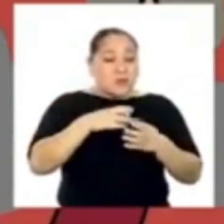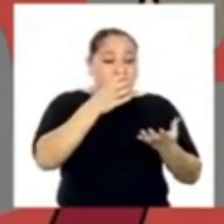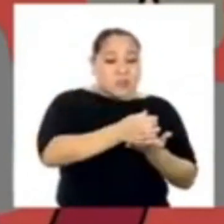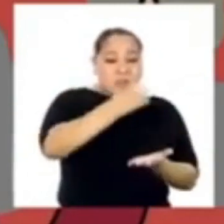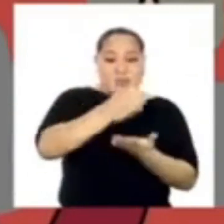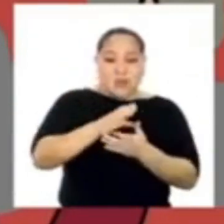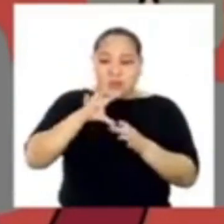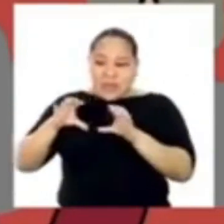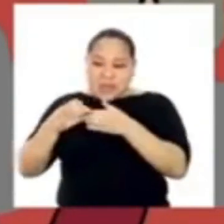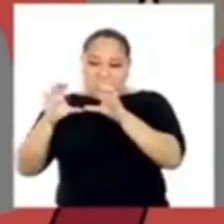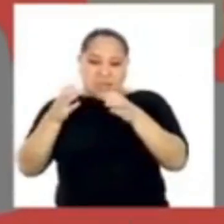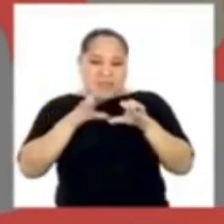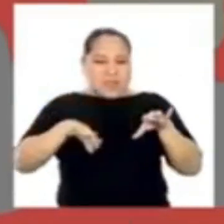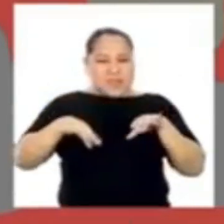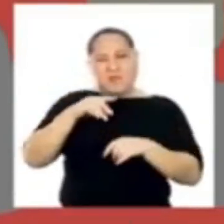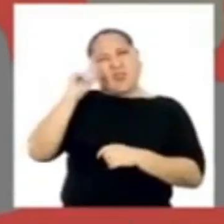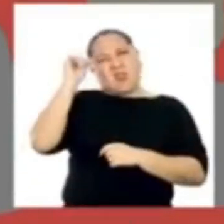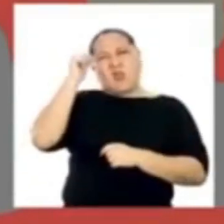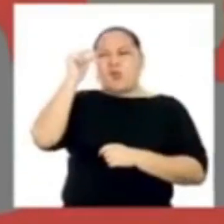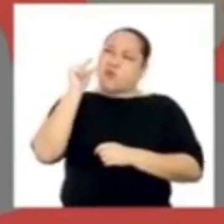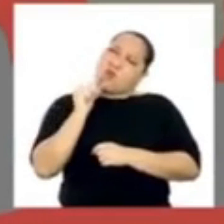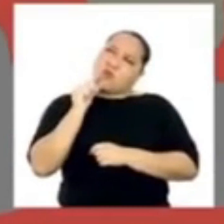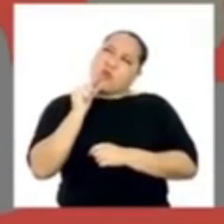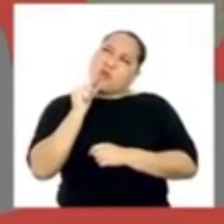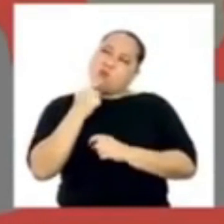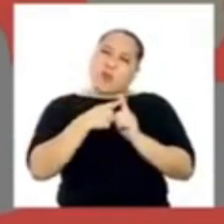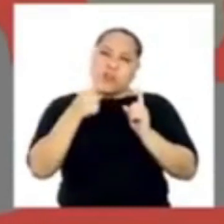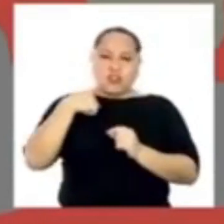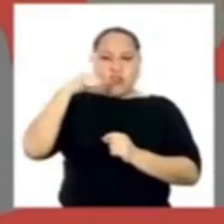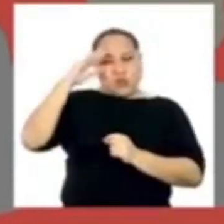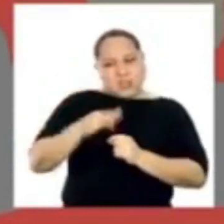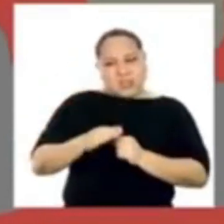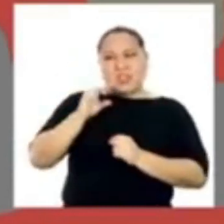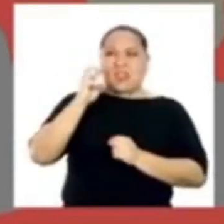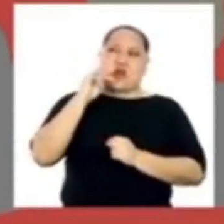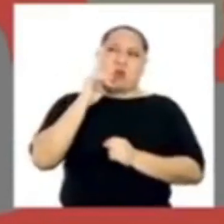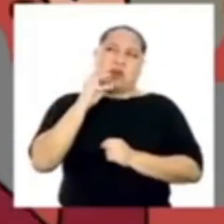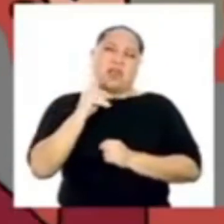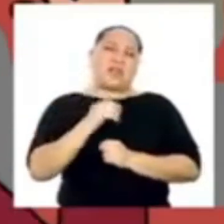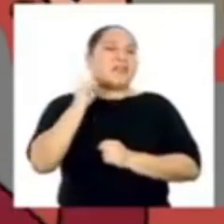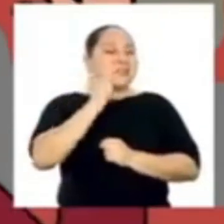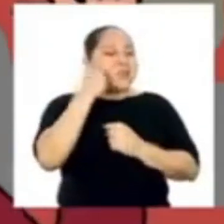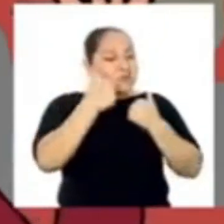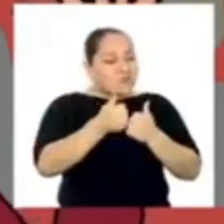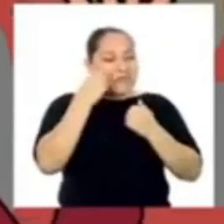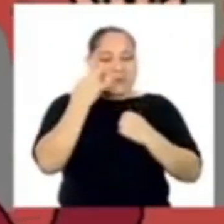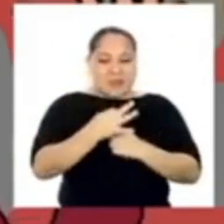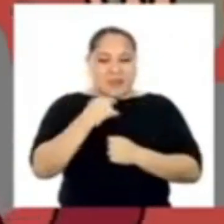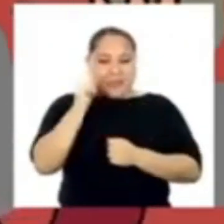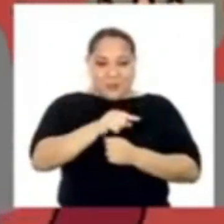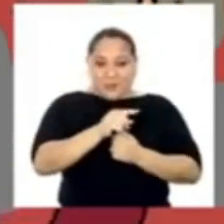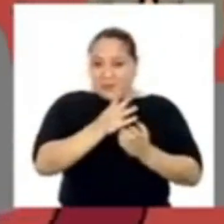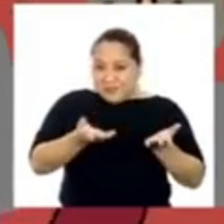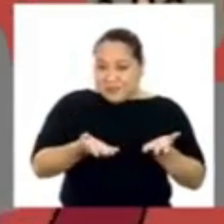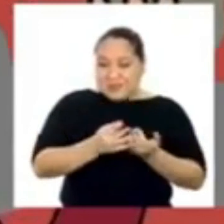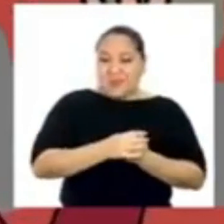nuestros tachos para separar residuos? Un poco, pero yo era muy chiquita, Wilder. Es verdad, hermanita.